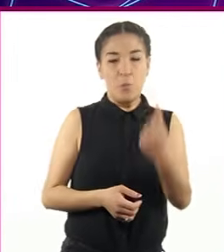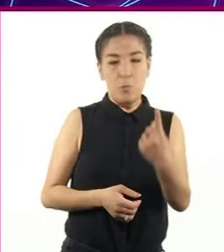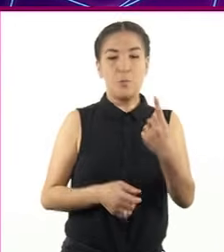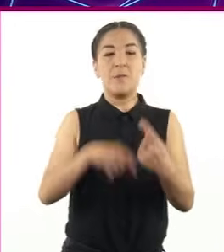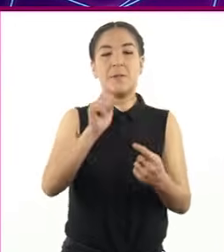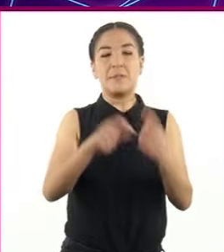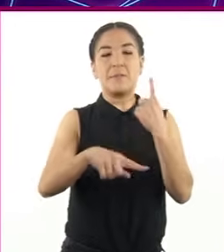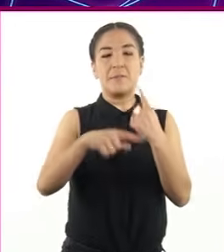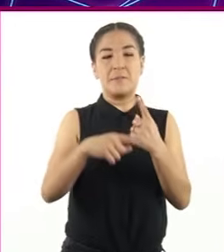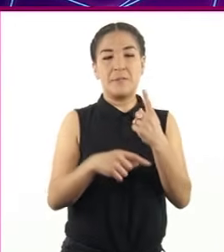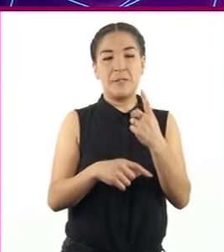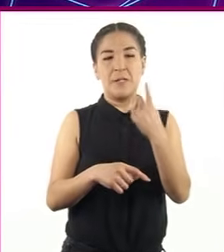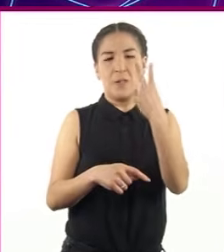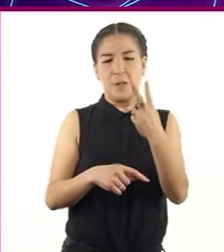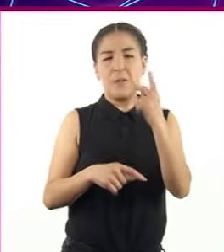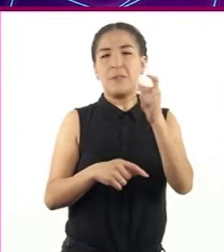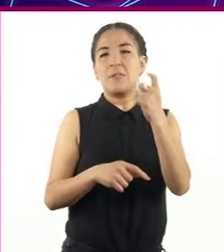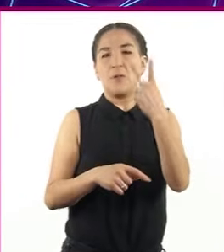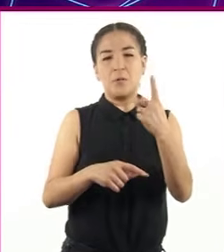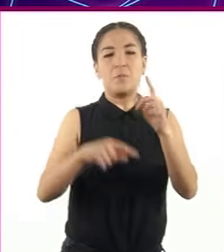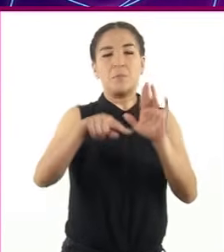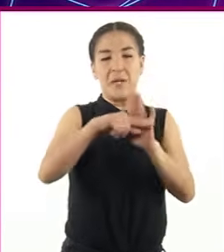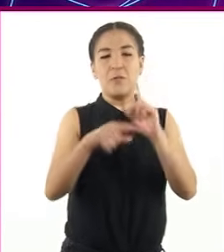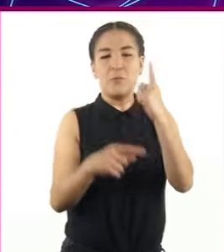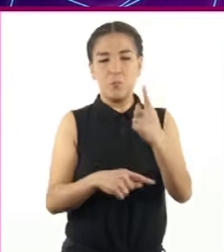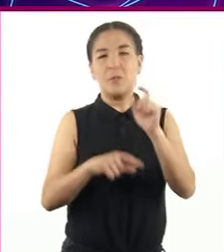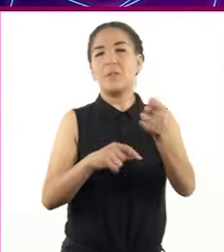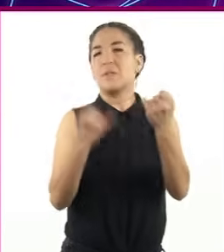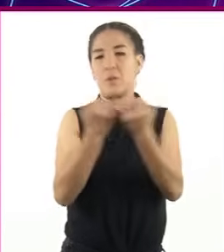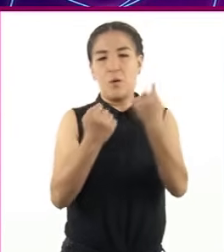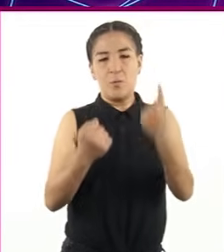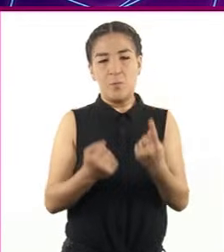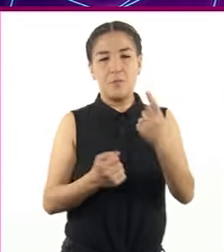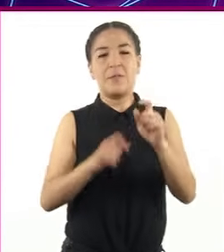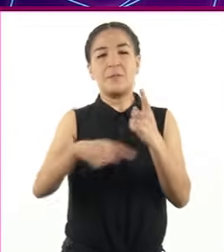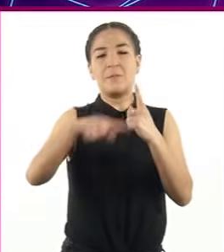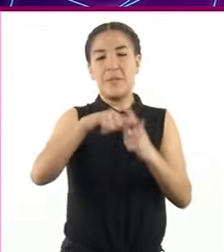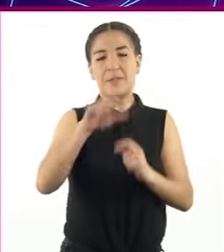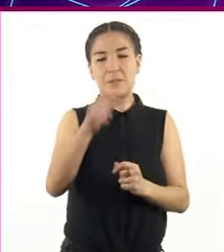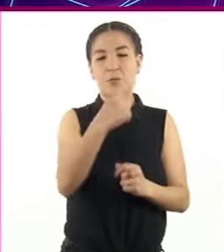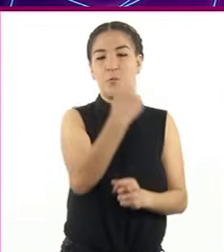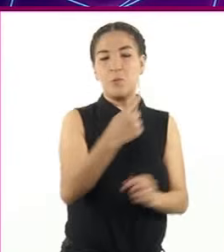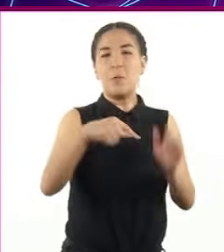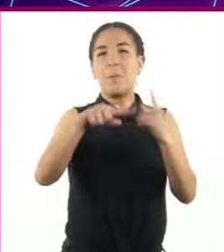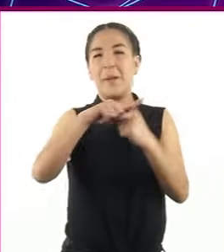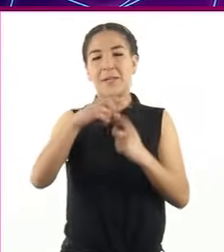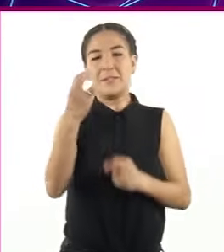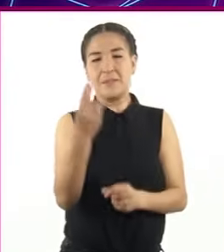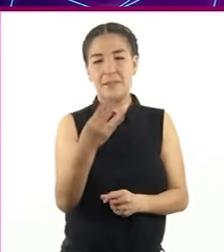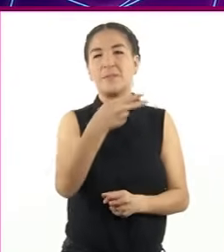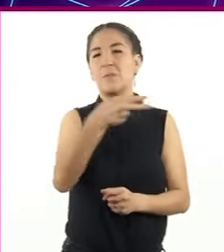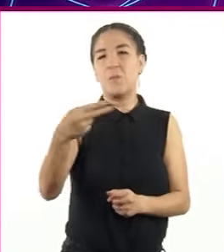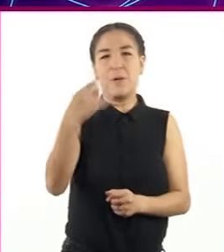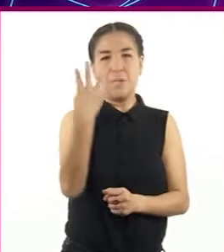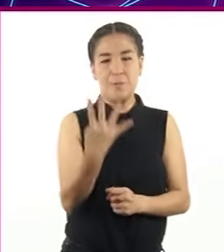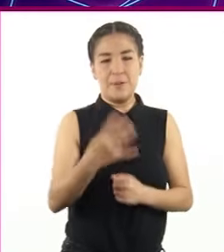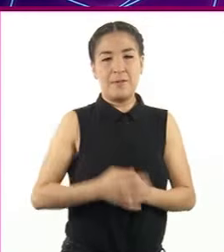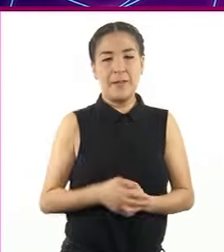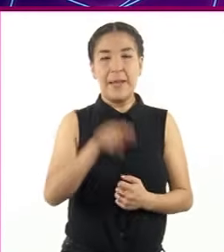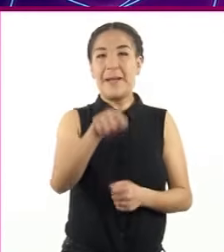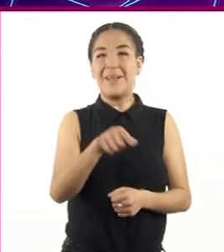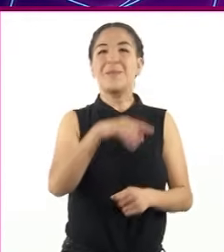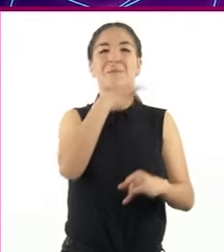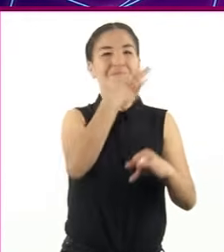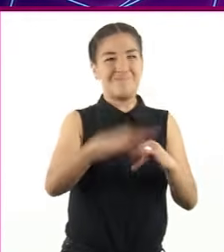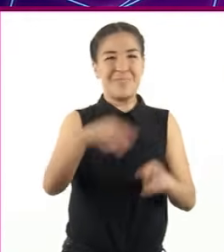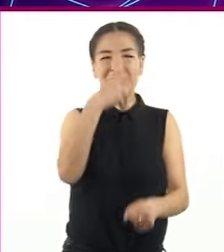a 1. 3 por 1 es igual a 3 y 1 más 3 es igual a 4. Efectivamente, el segundo término de